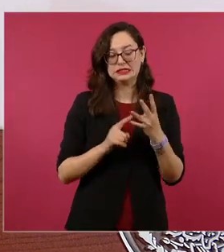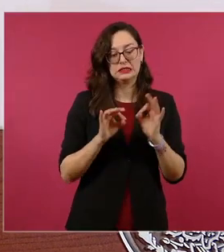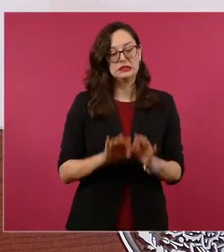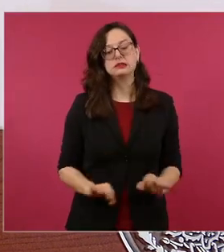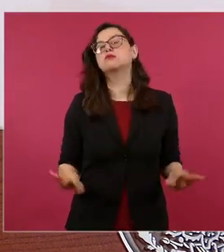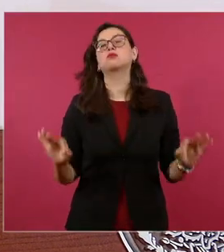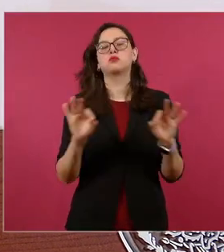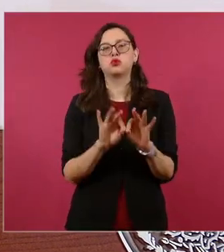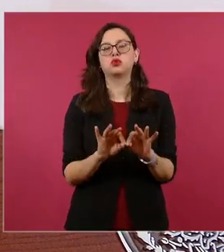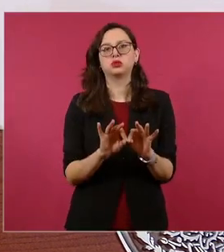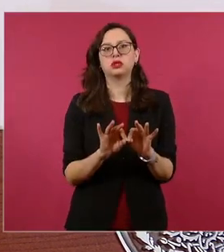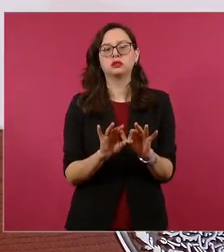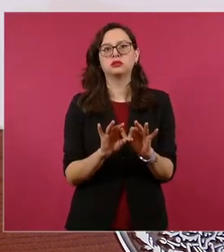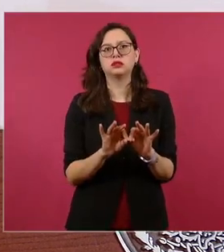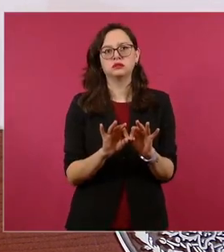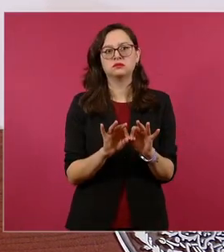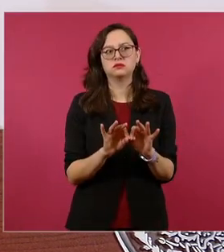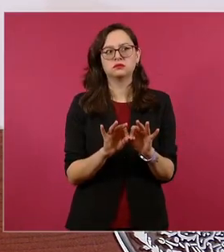están